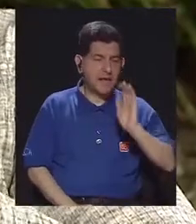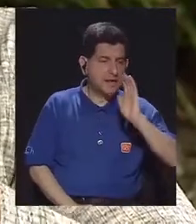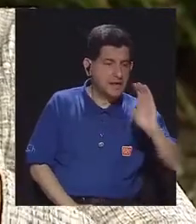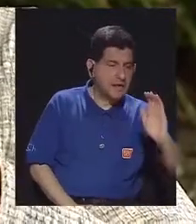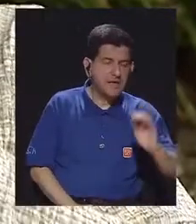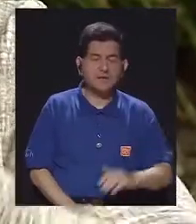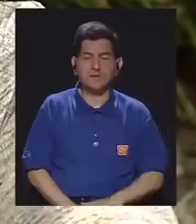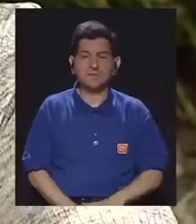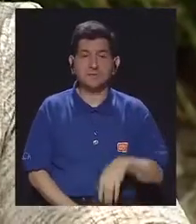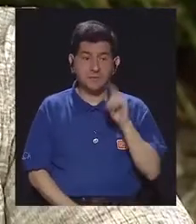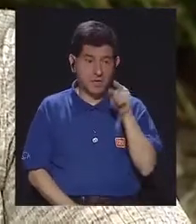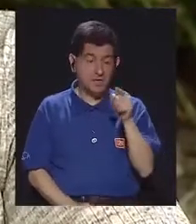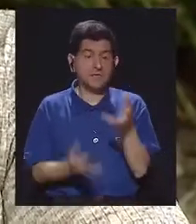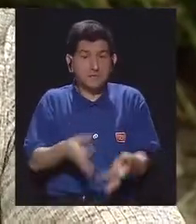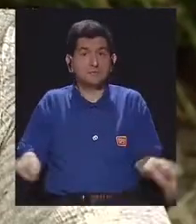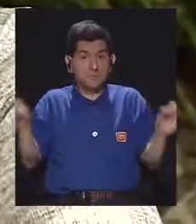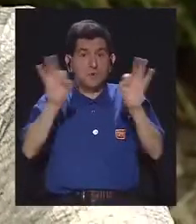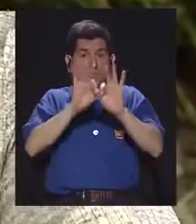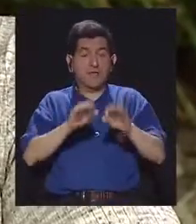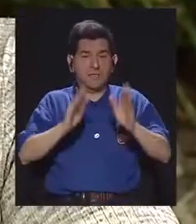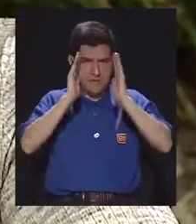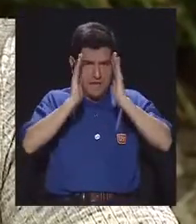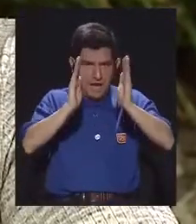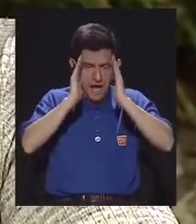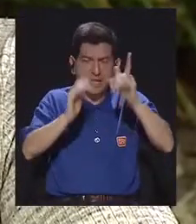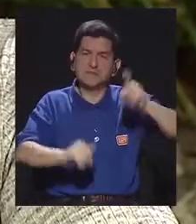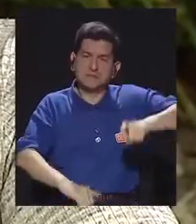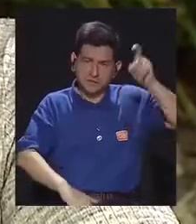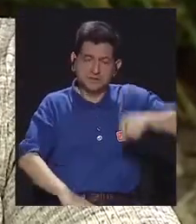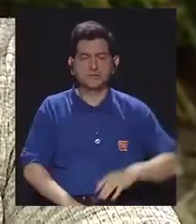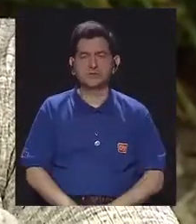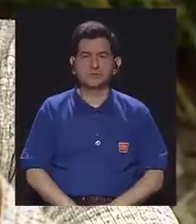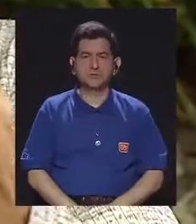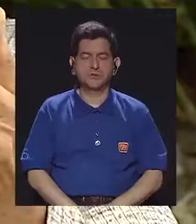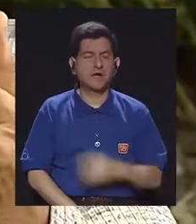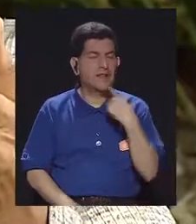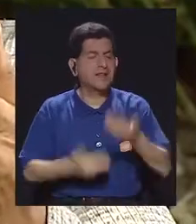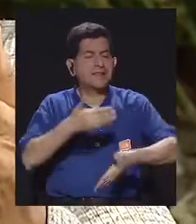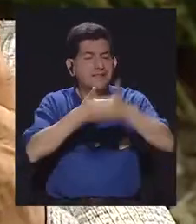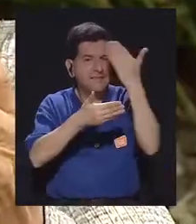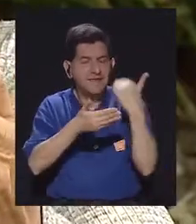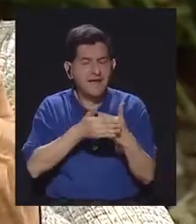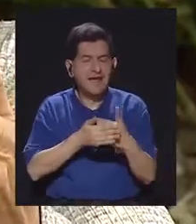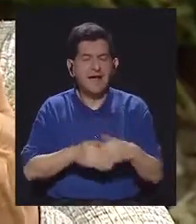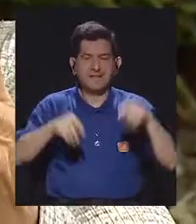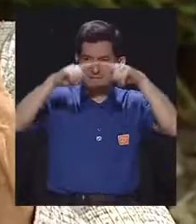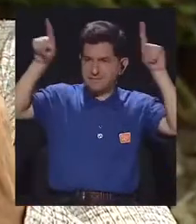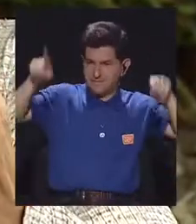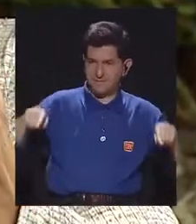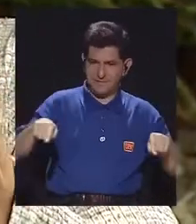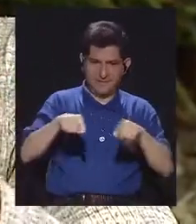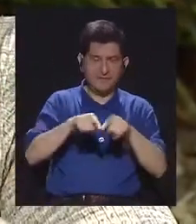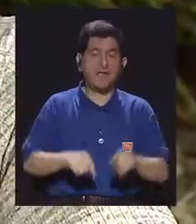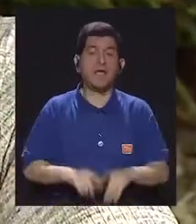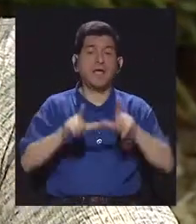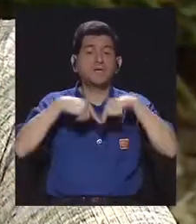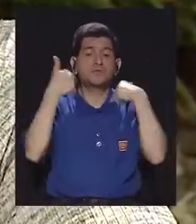nenes. Eso es importante también, tenemos que atacarlo desde ese punto de vista. Como les enseñé hace un momento en la filmina que les traje,